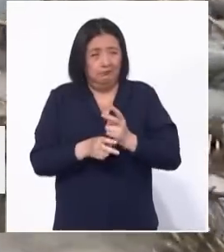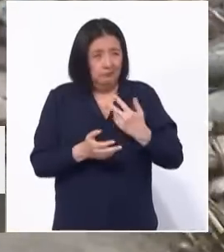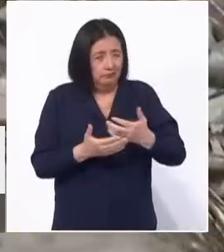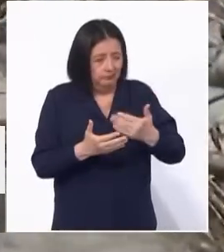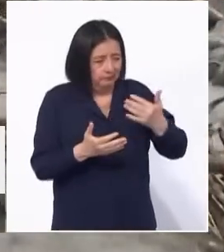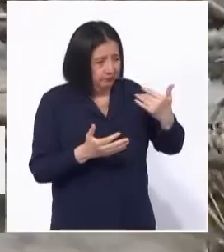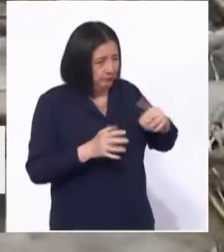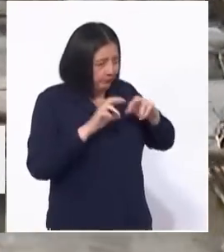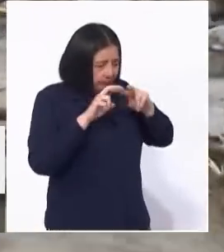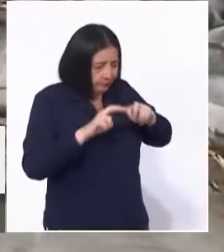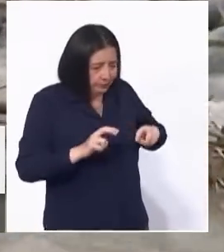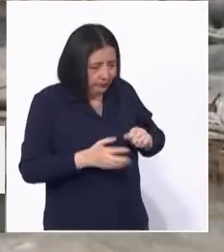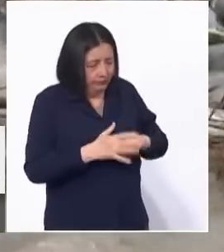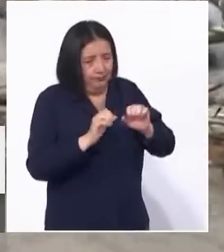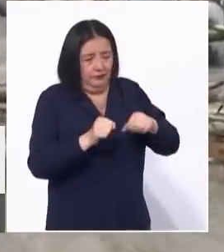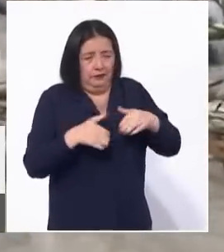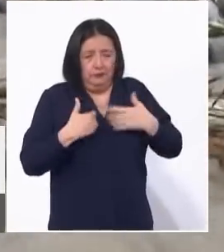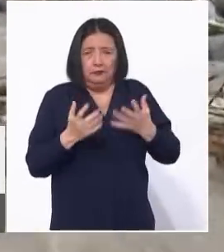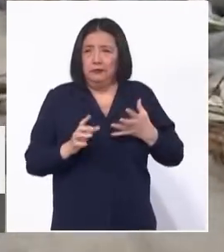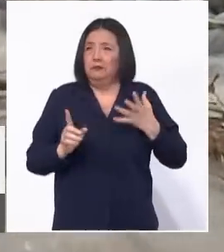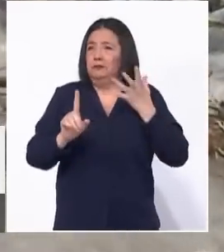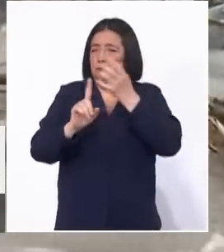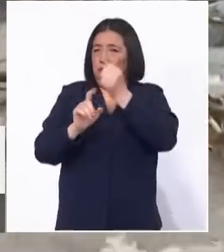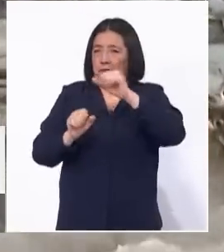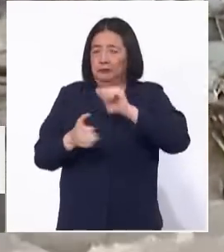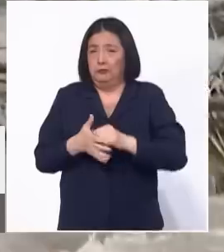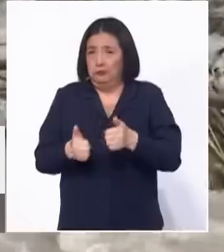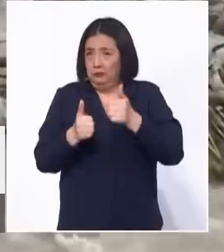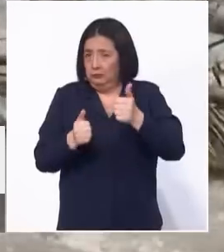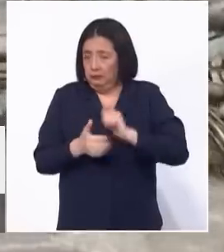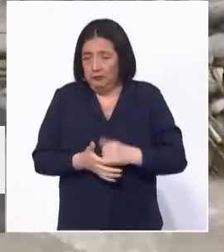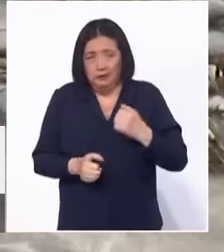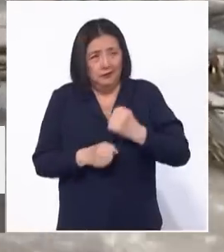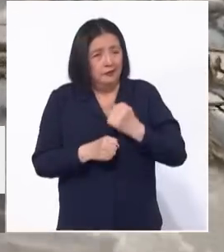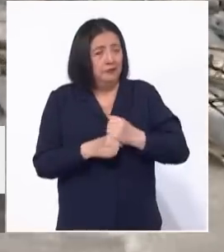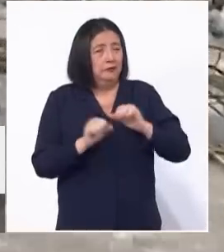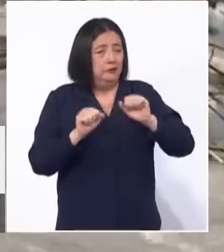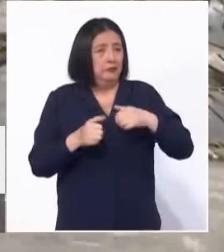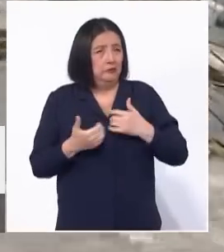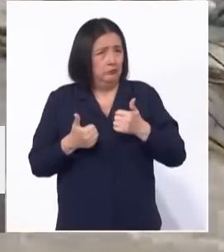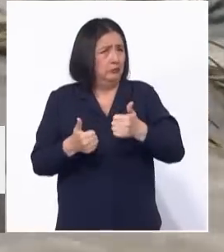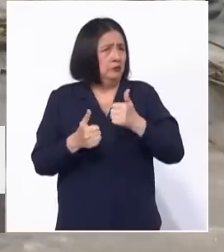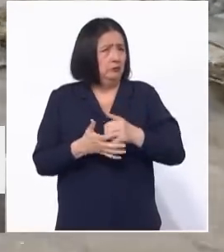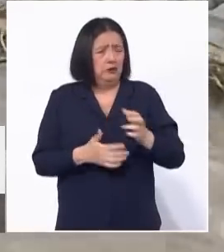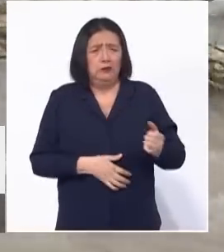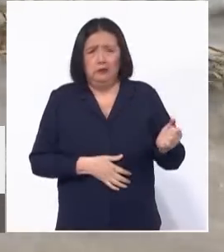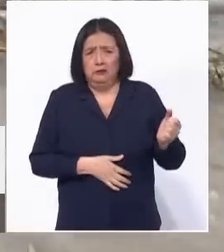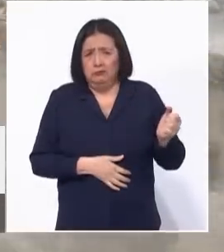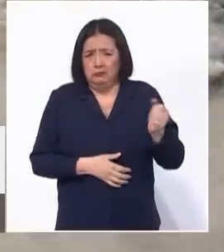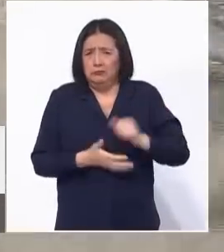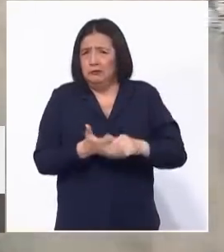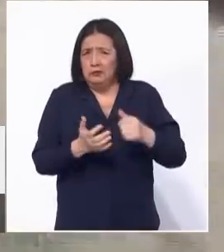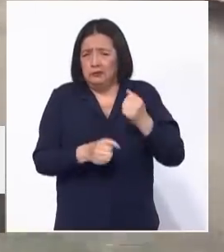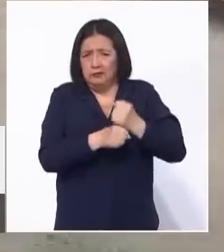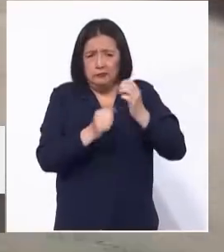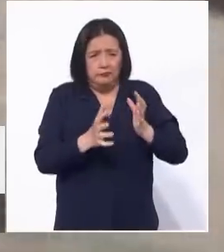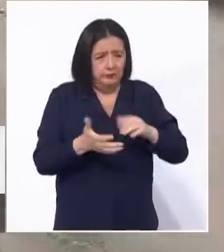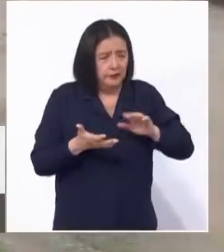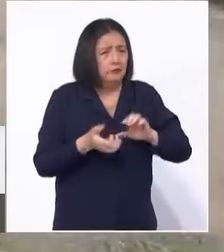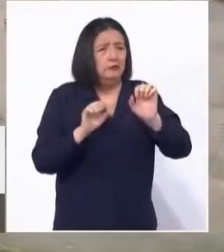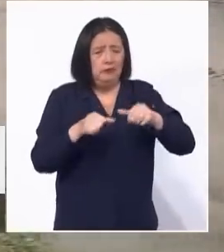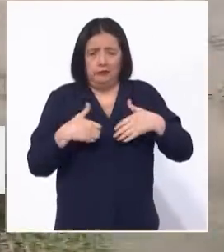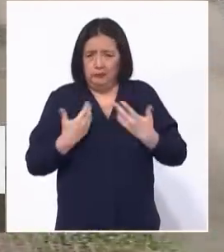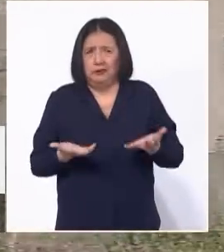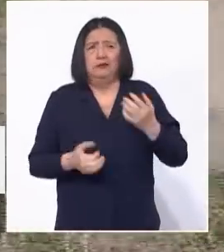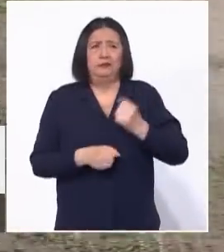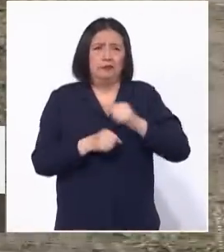estudia, todo se puede lograr con buenos trabajos y buenos contratos, se podría evitar todas estas cosas. Se puede